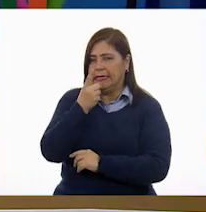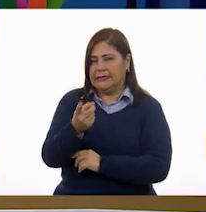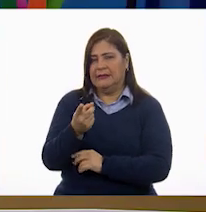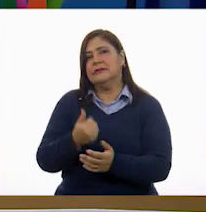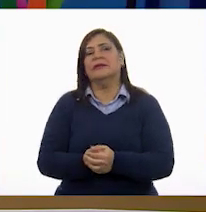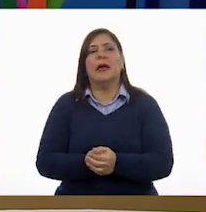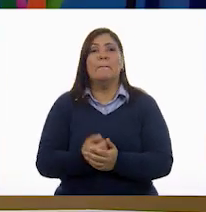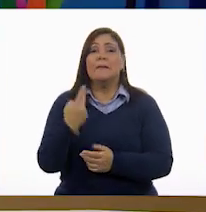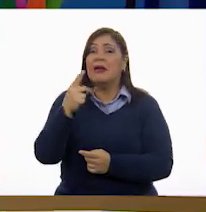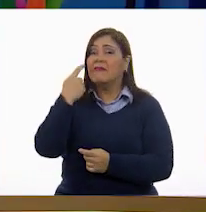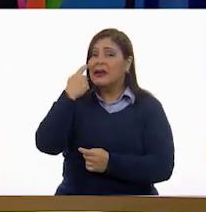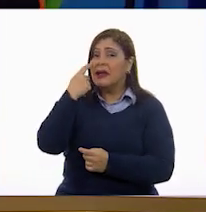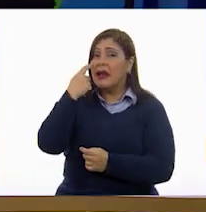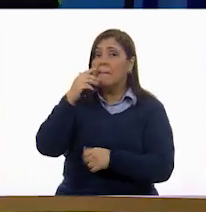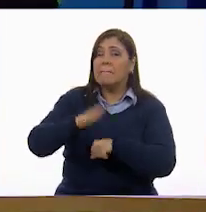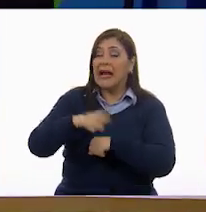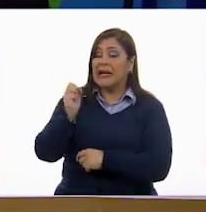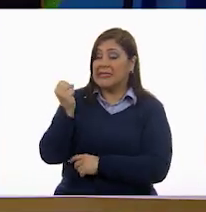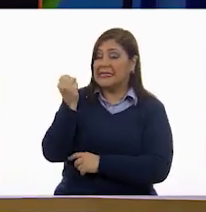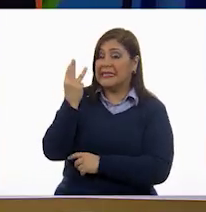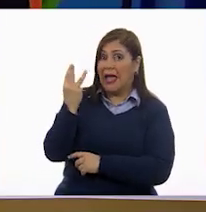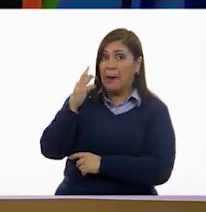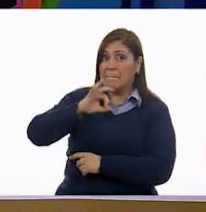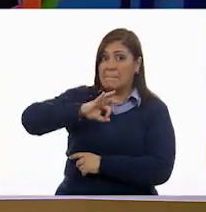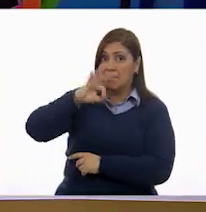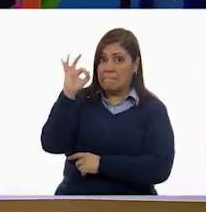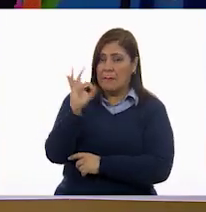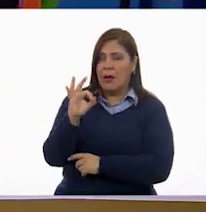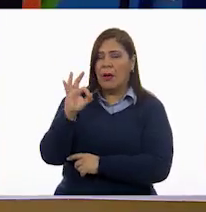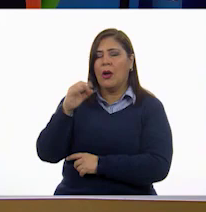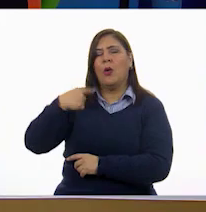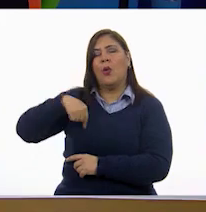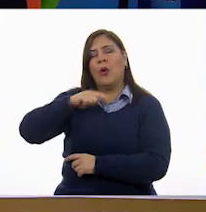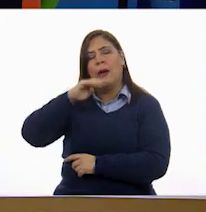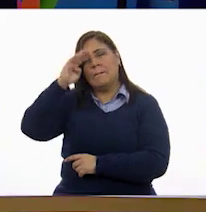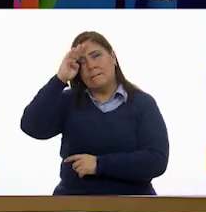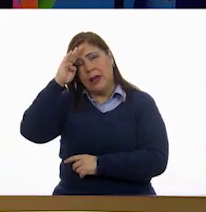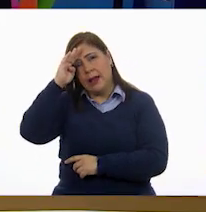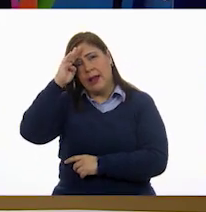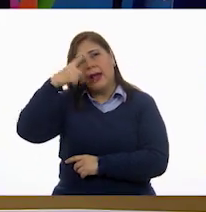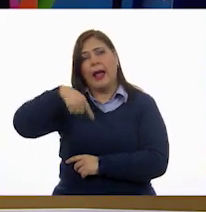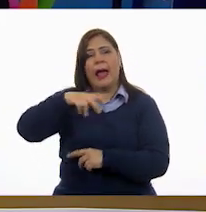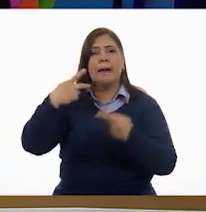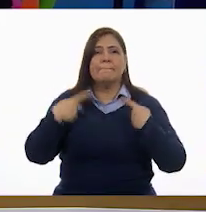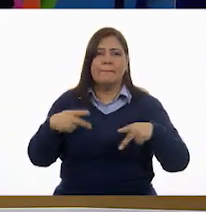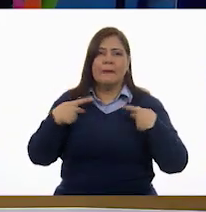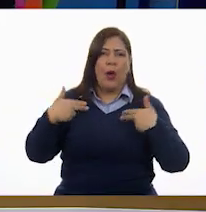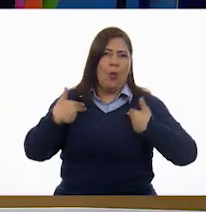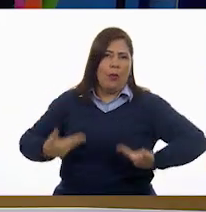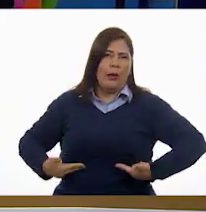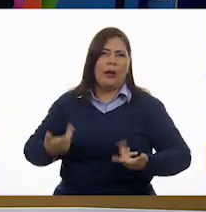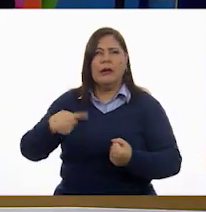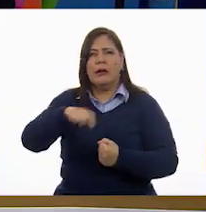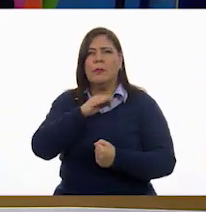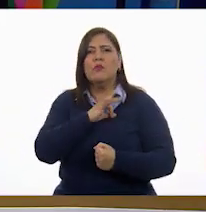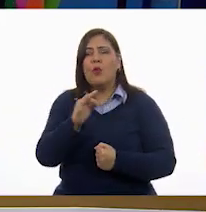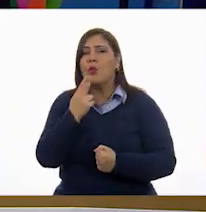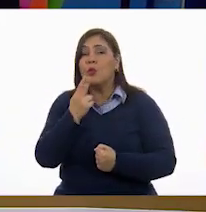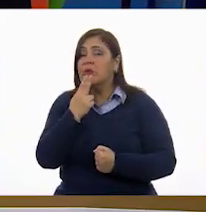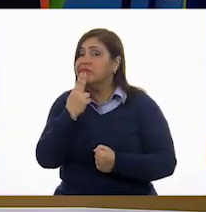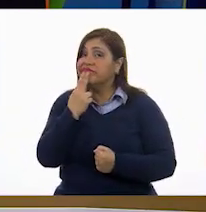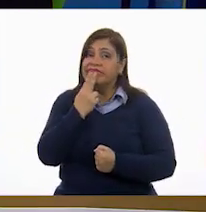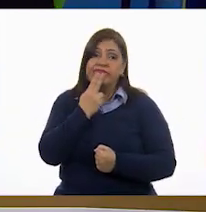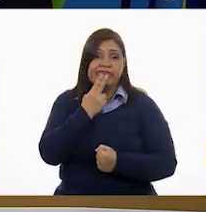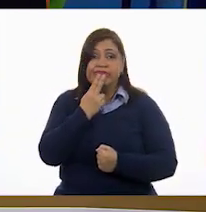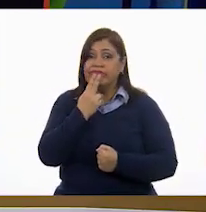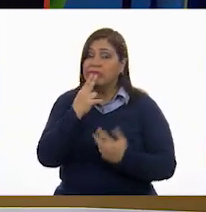todavía, Aníbal, de este 3% que podríamos pensar que es agua que el ser humano puede utilizar, uh-huh,